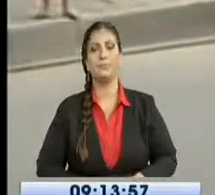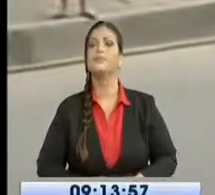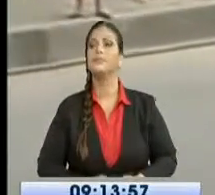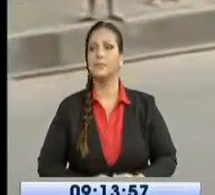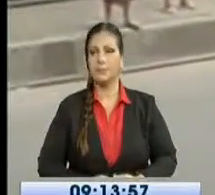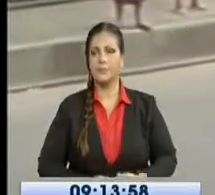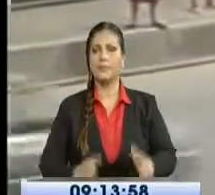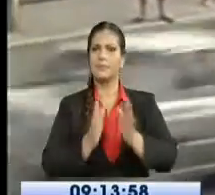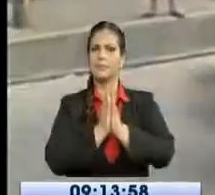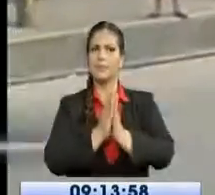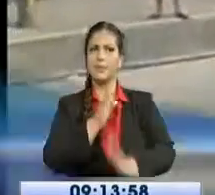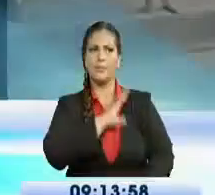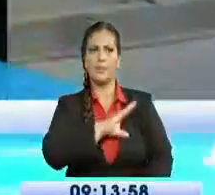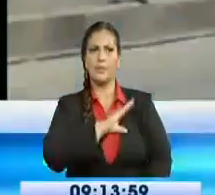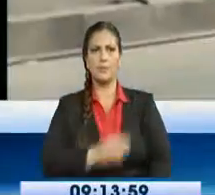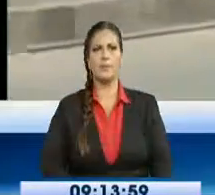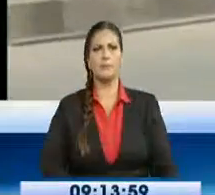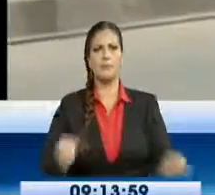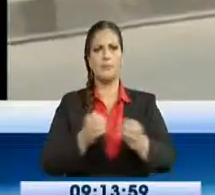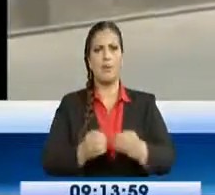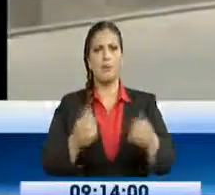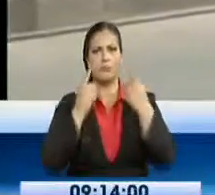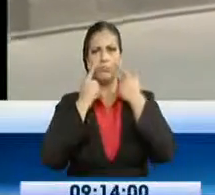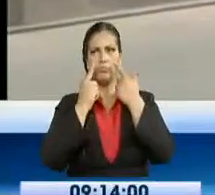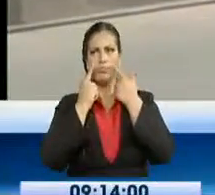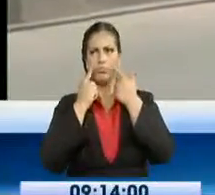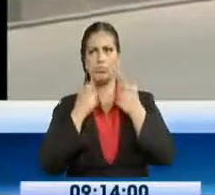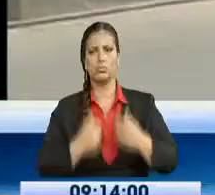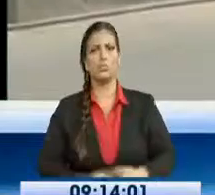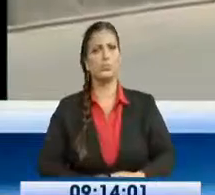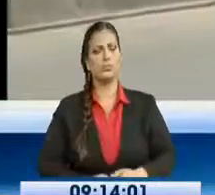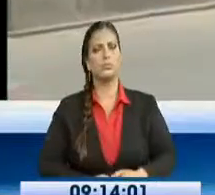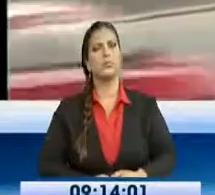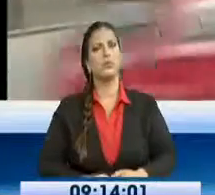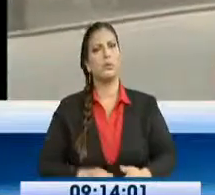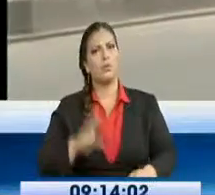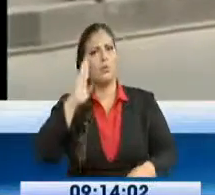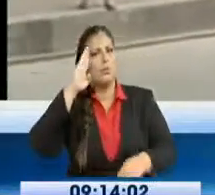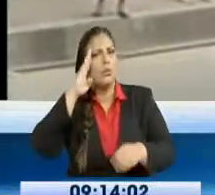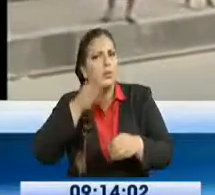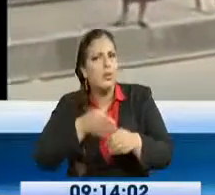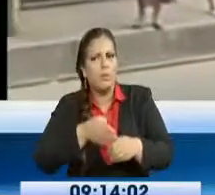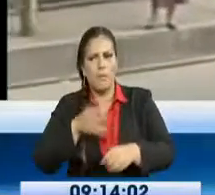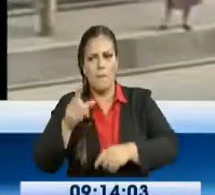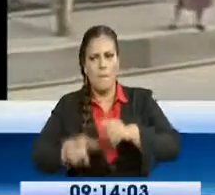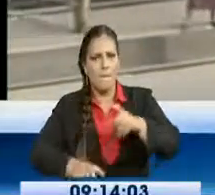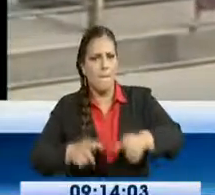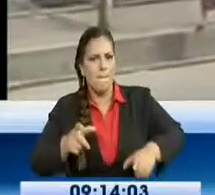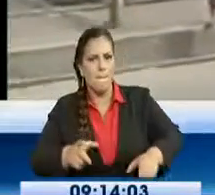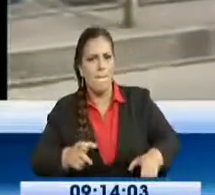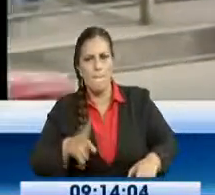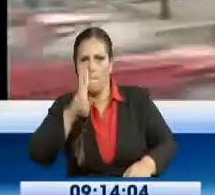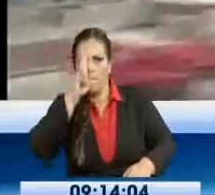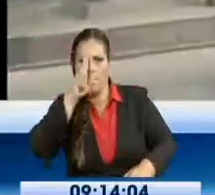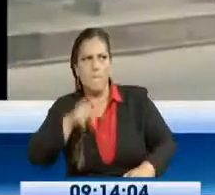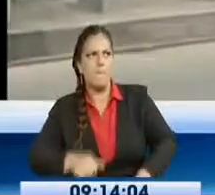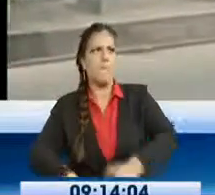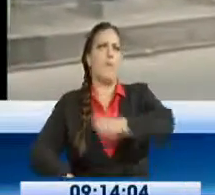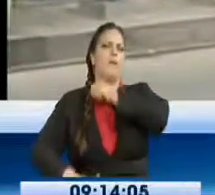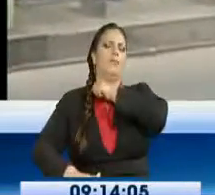Policía Nacional haga los recorridos necesarios para evitar que las personas puedan ser víctimas de algún tipo de